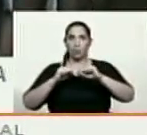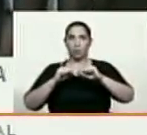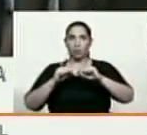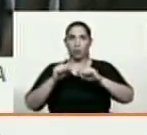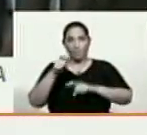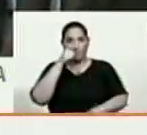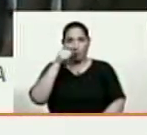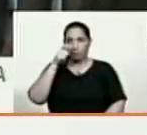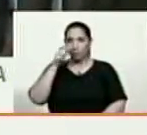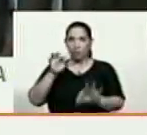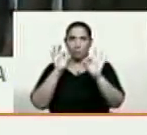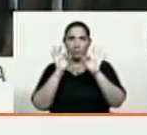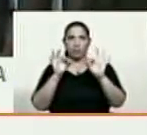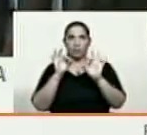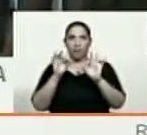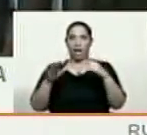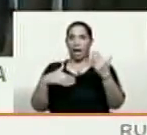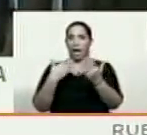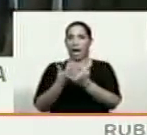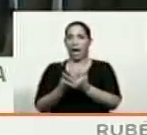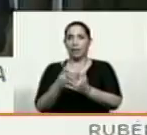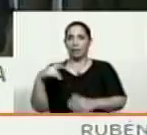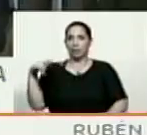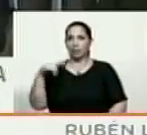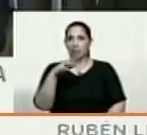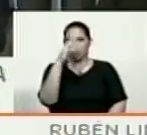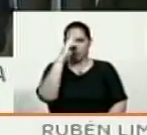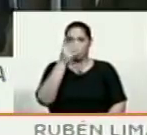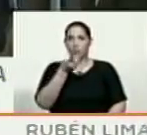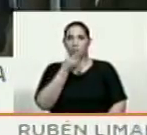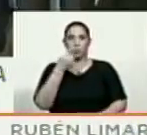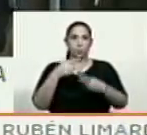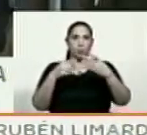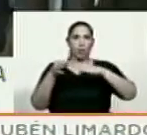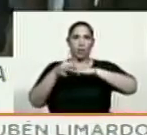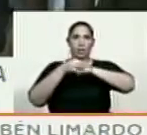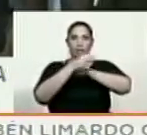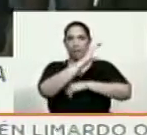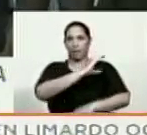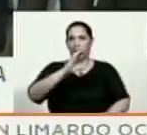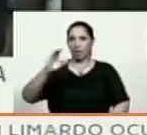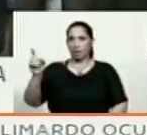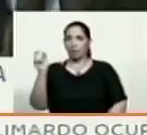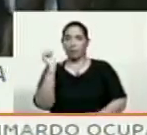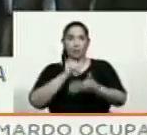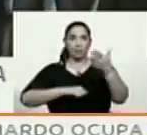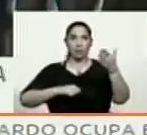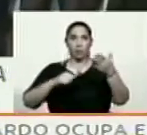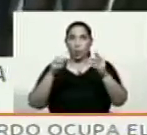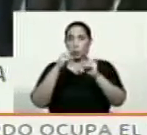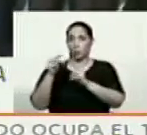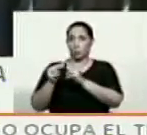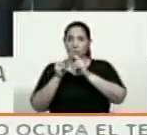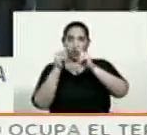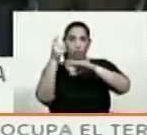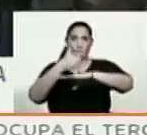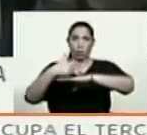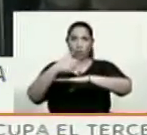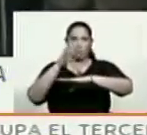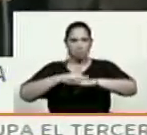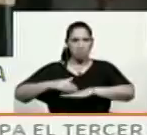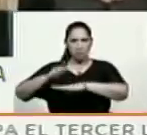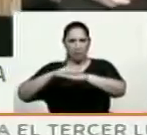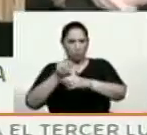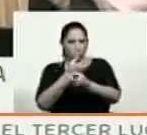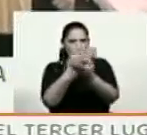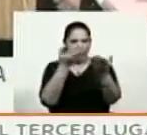Estados Unidos hacia aeropuertos de Puerto Rico, República Dominicana y otras islas del Caribe sin conocimiento de sus gobiernos. ¿Está esto ocurriendo? ¿Ustedes